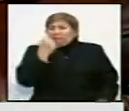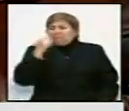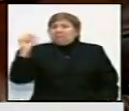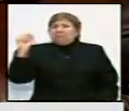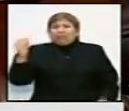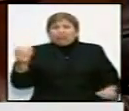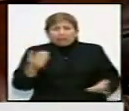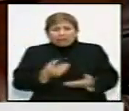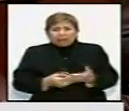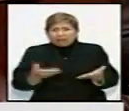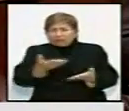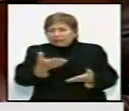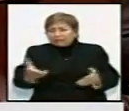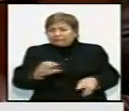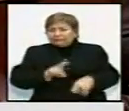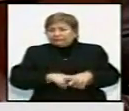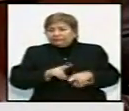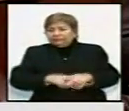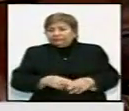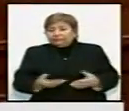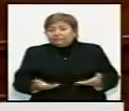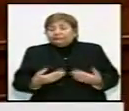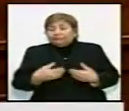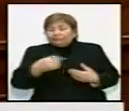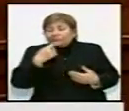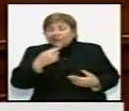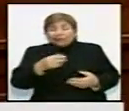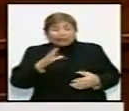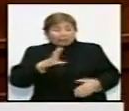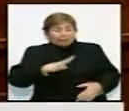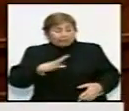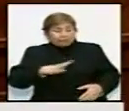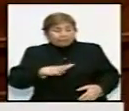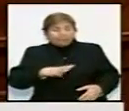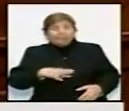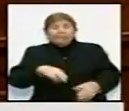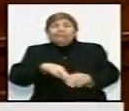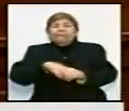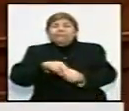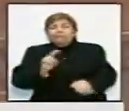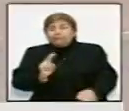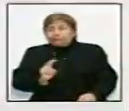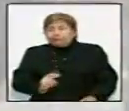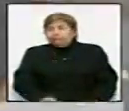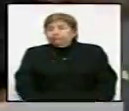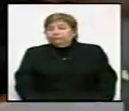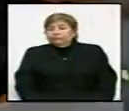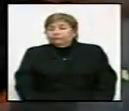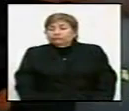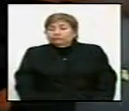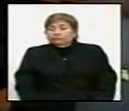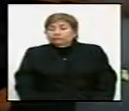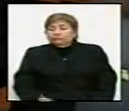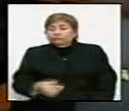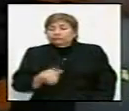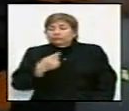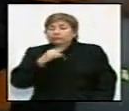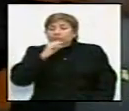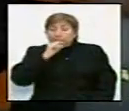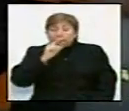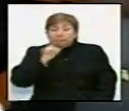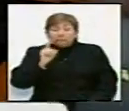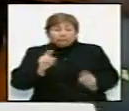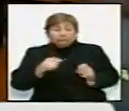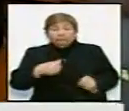desautorizado, ¿qué hacen acá sentados? Deberían en realidad por dignidad haber renunciado. Yo le pregunto, ¿o